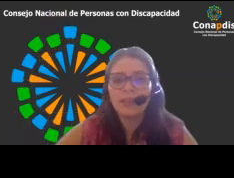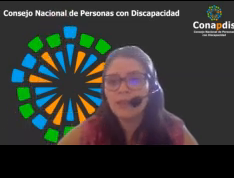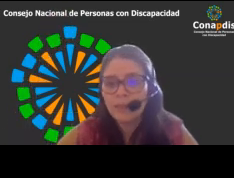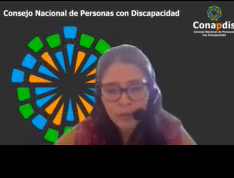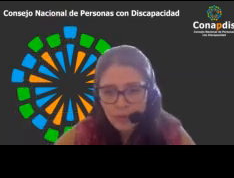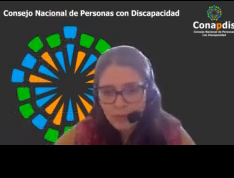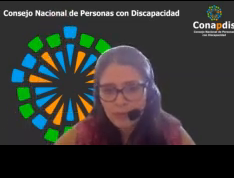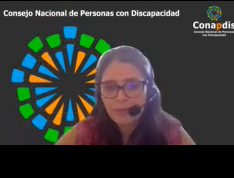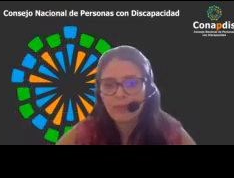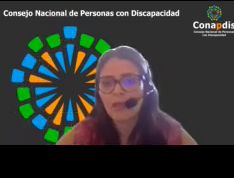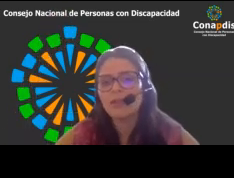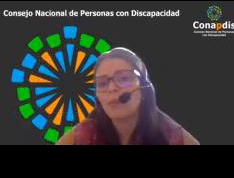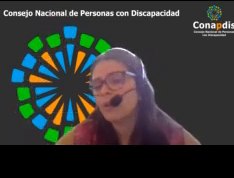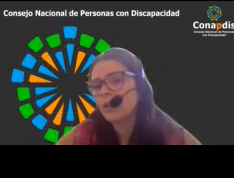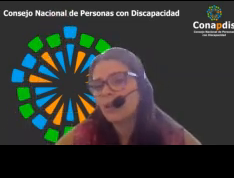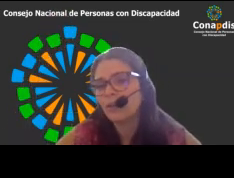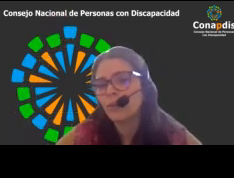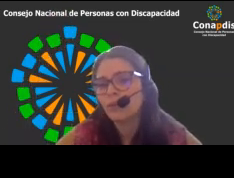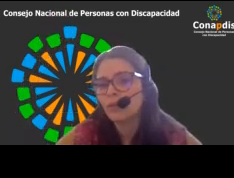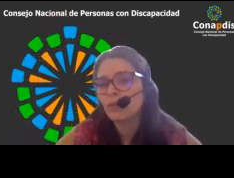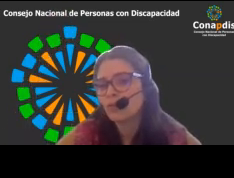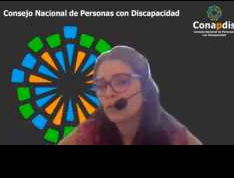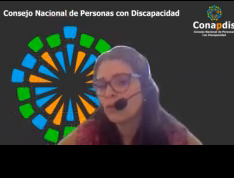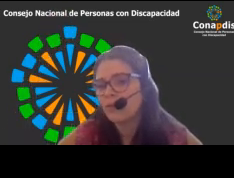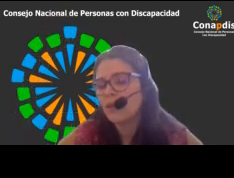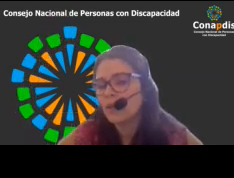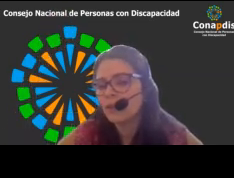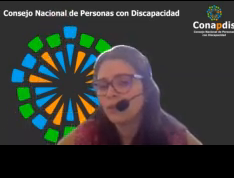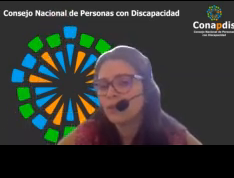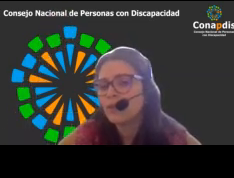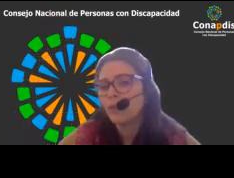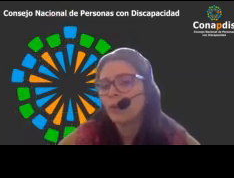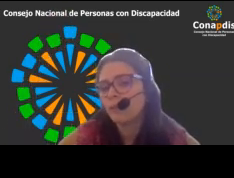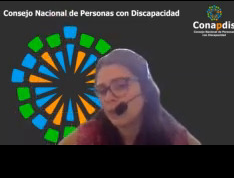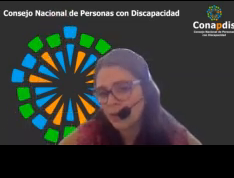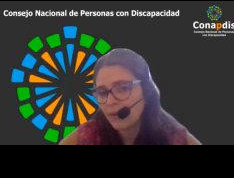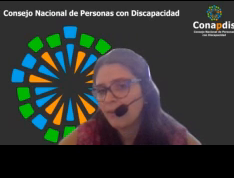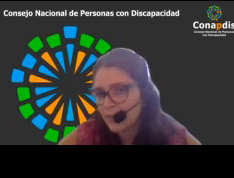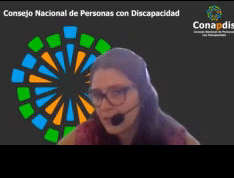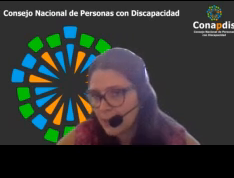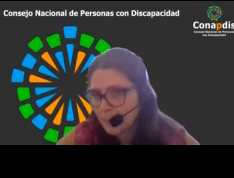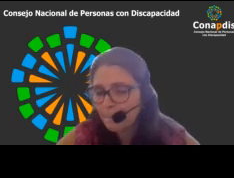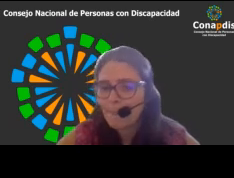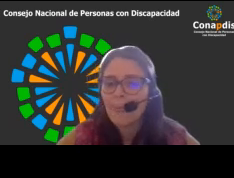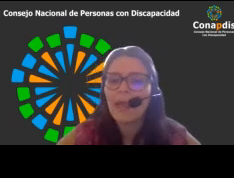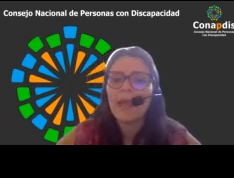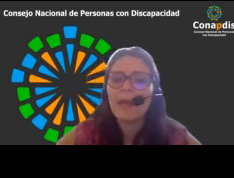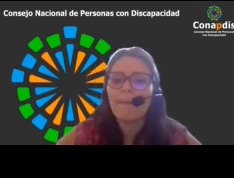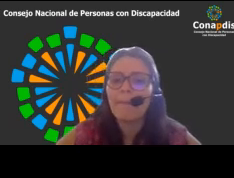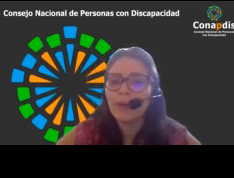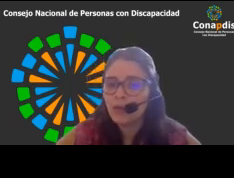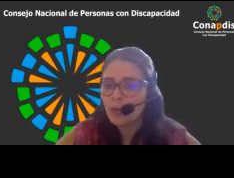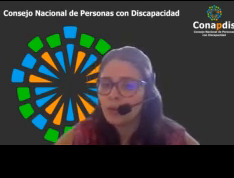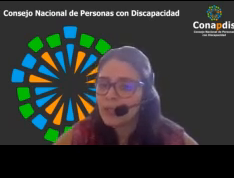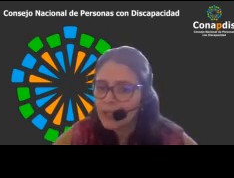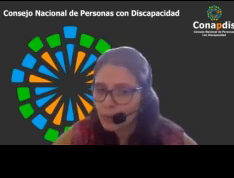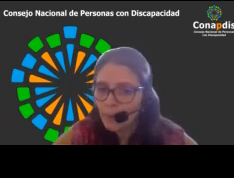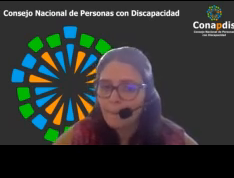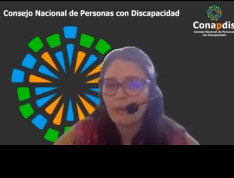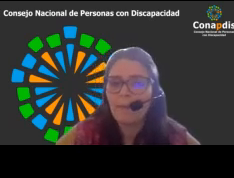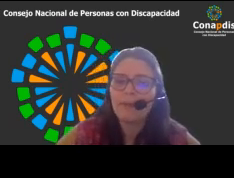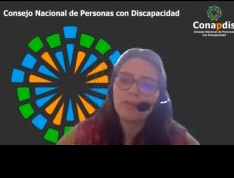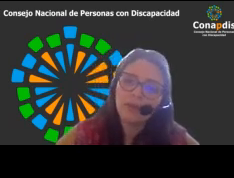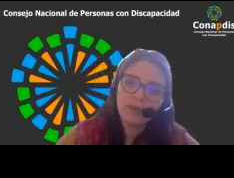mostradores altísimos estamos generando no solo una barrera de actitud sino una barrera física cuando yo